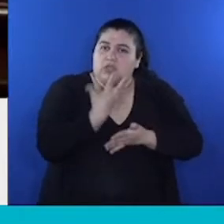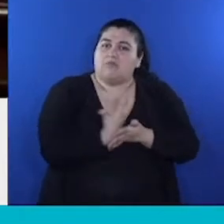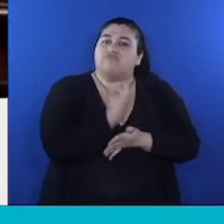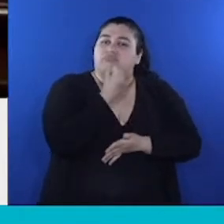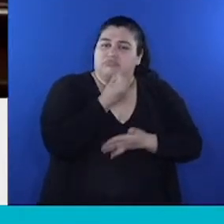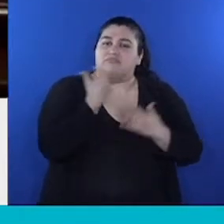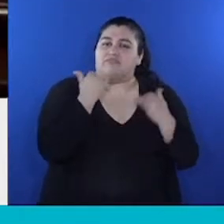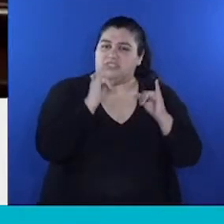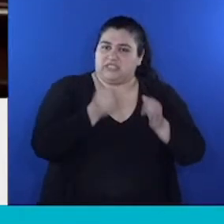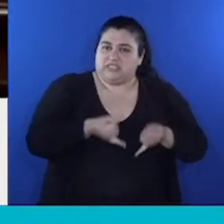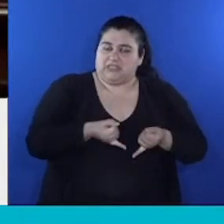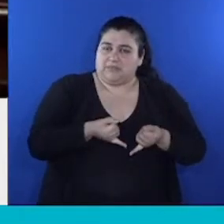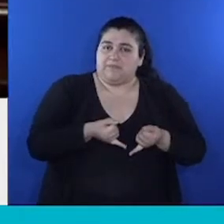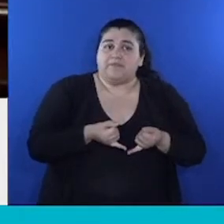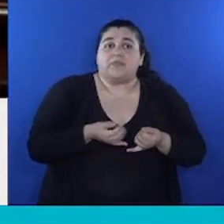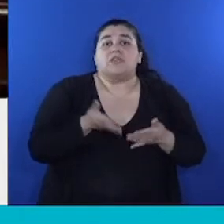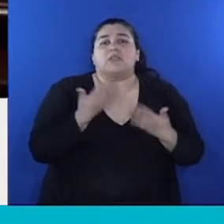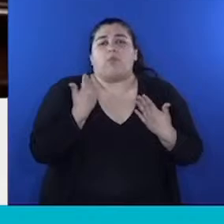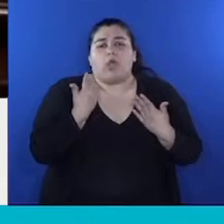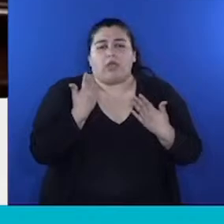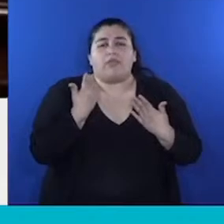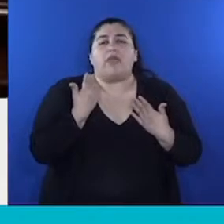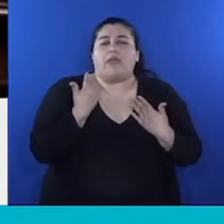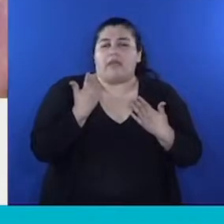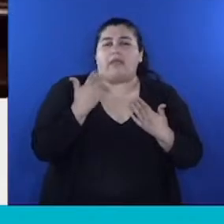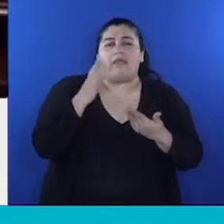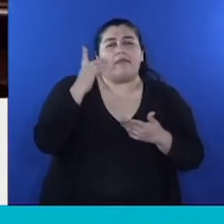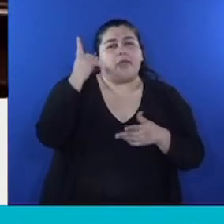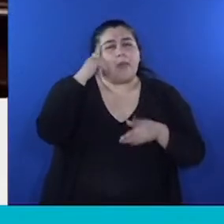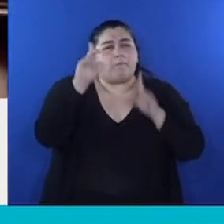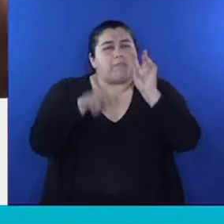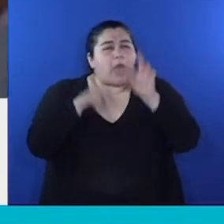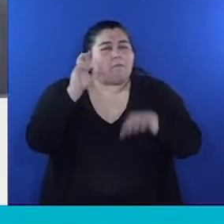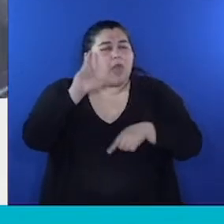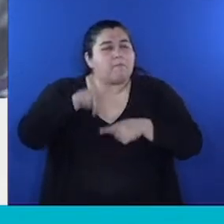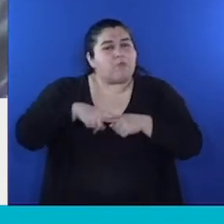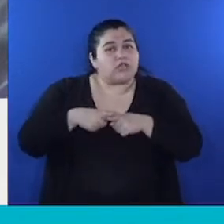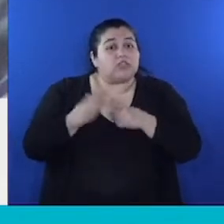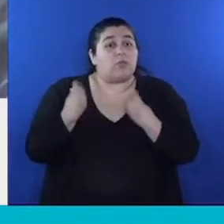y se podrían haber generado condiciones políticas para que los sectores